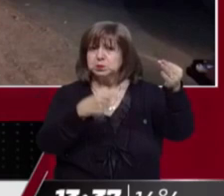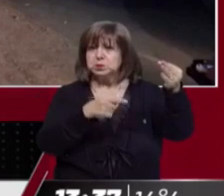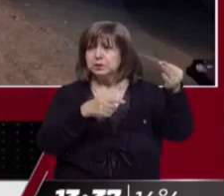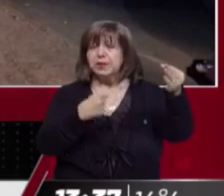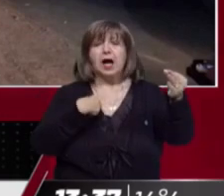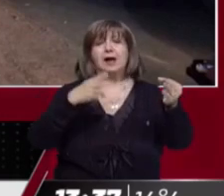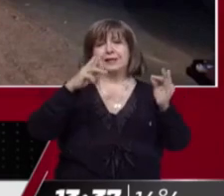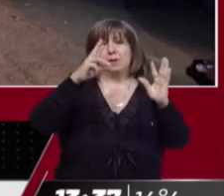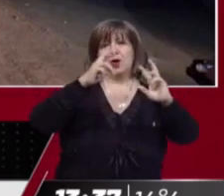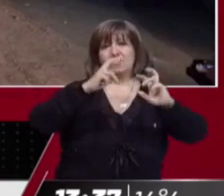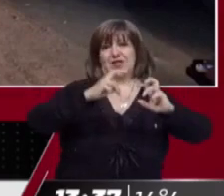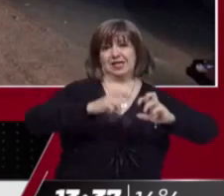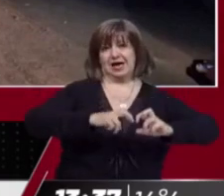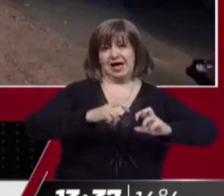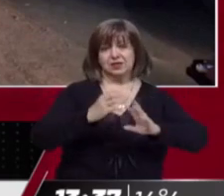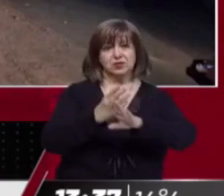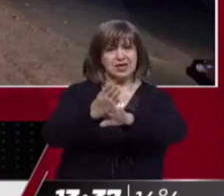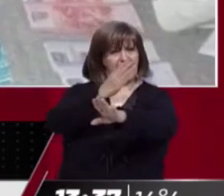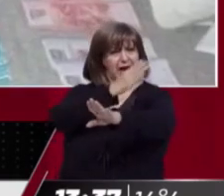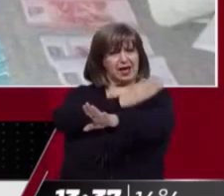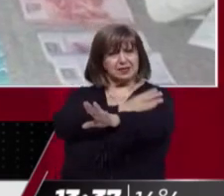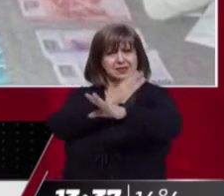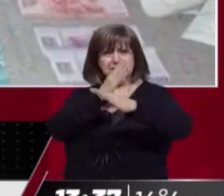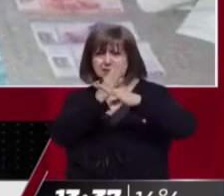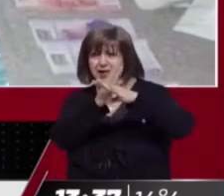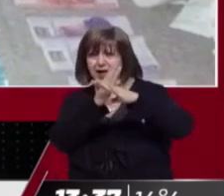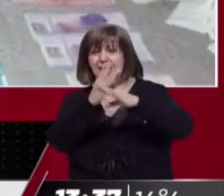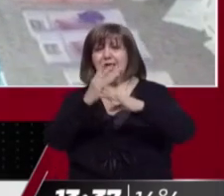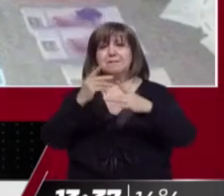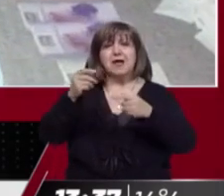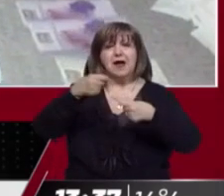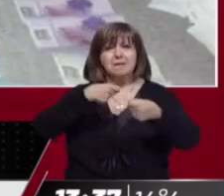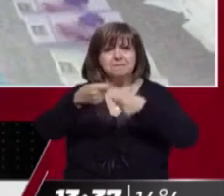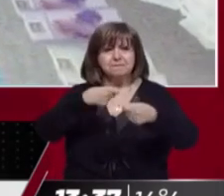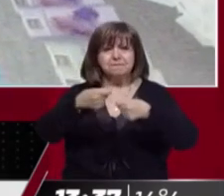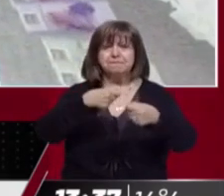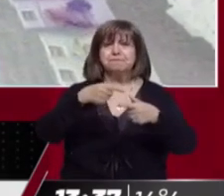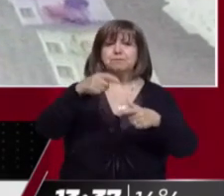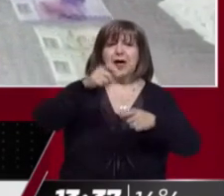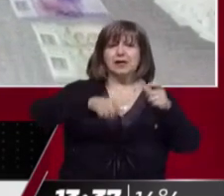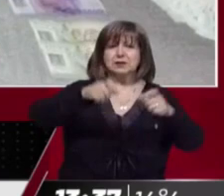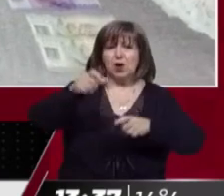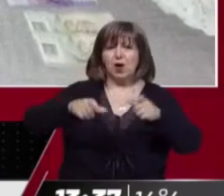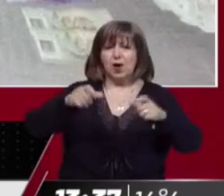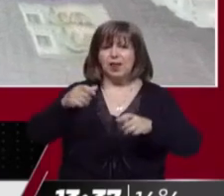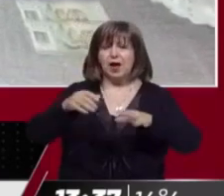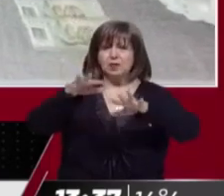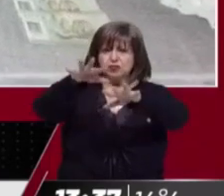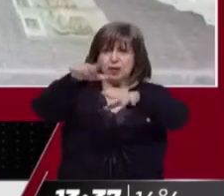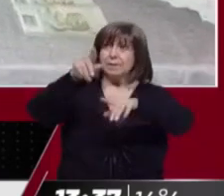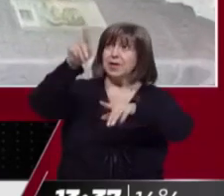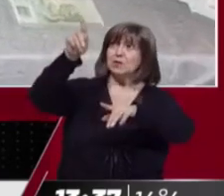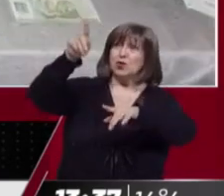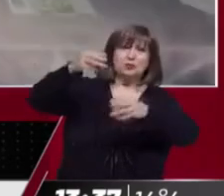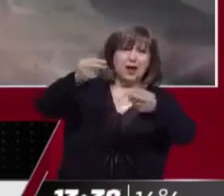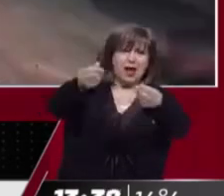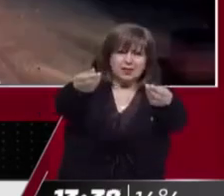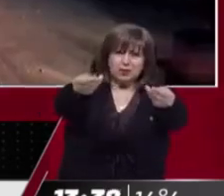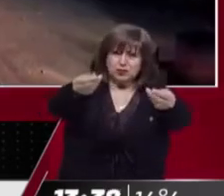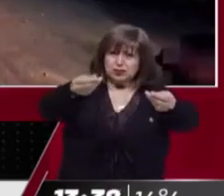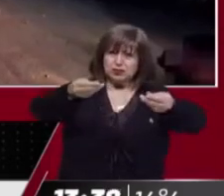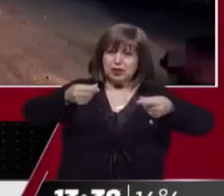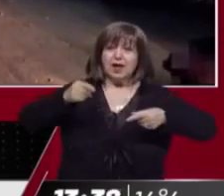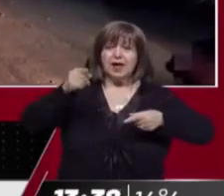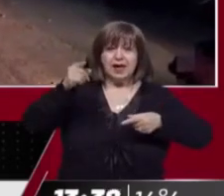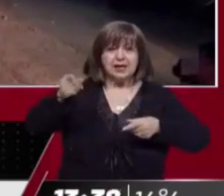importante investigación que llevaba ya tiempo en estos comercios y estas personas que se las tiene, en este caso también, bajo la